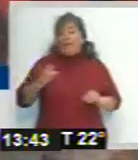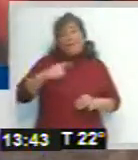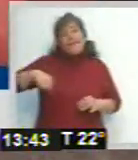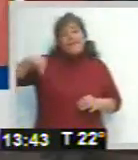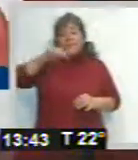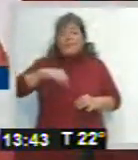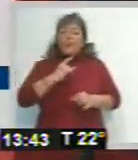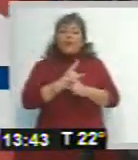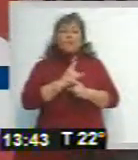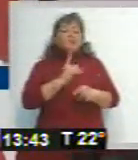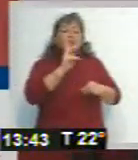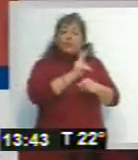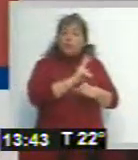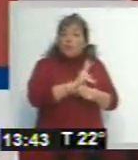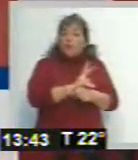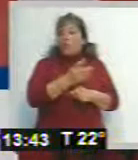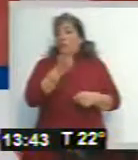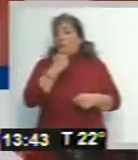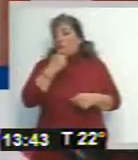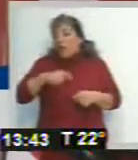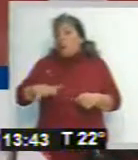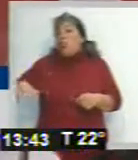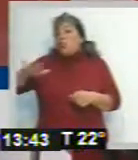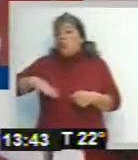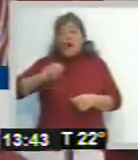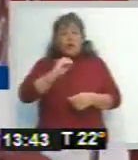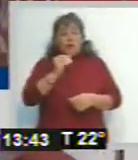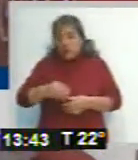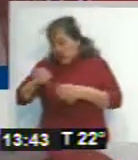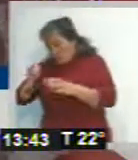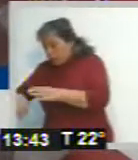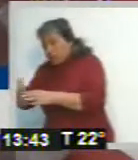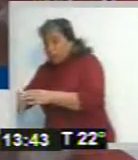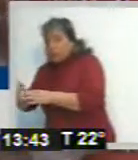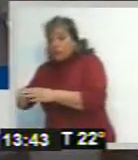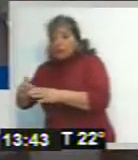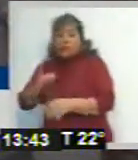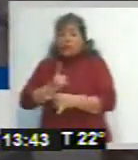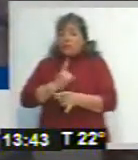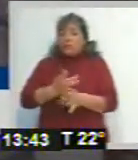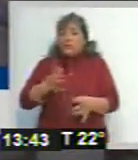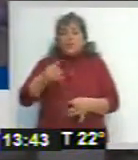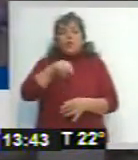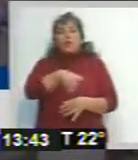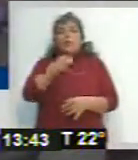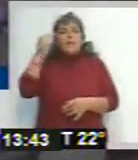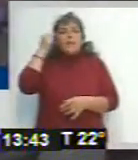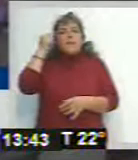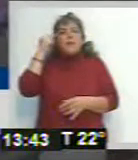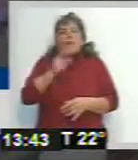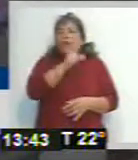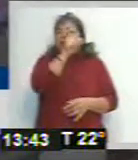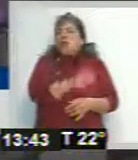somos más cuidadosos y tenemos, por ejemplo, el lugar donde tirar las cosas, todo. Como Nosotros. corresponde, digamos, ¿y tiene pensado juntarse la